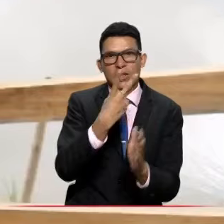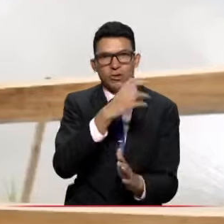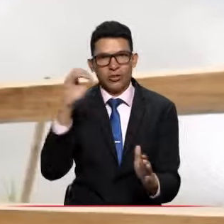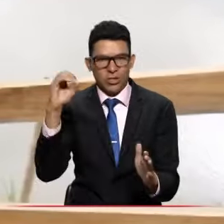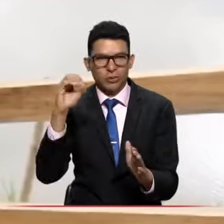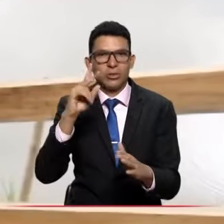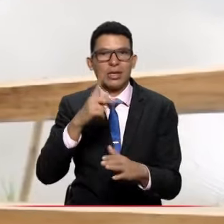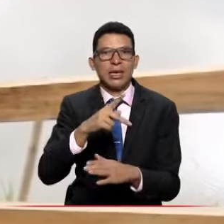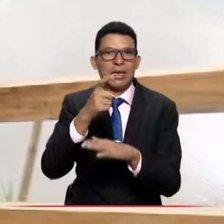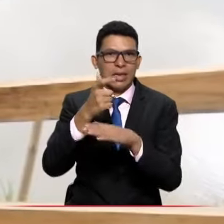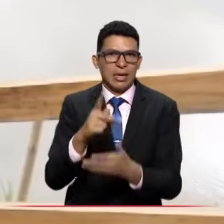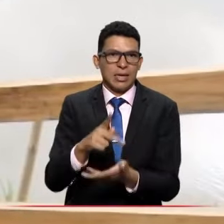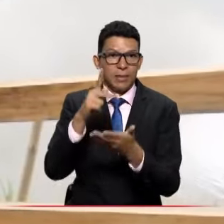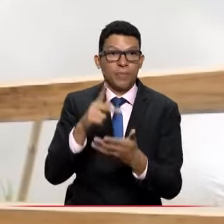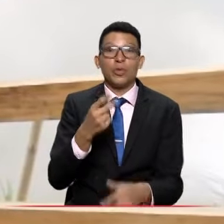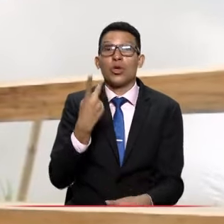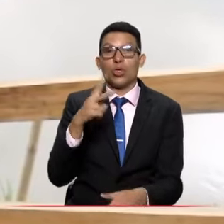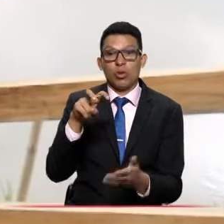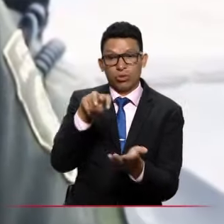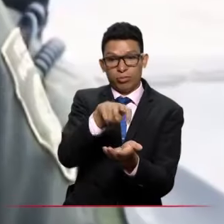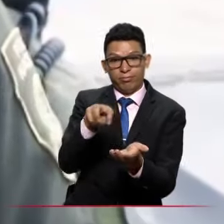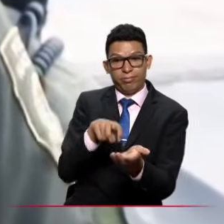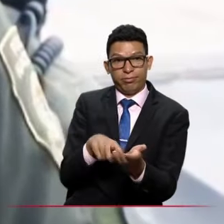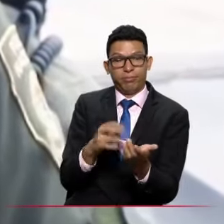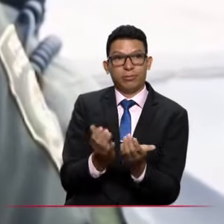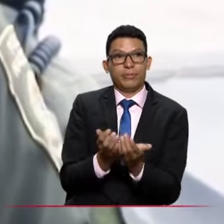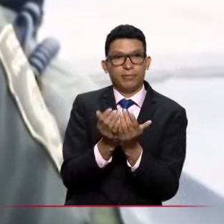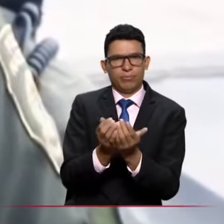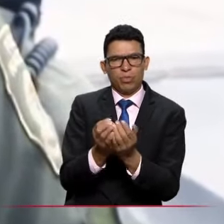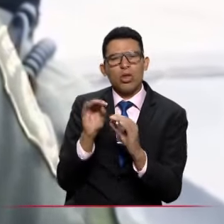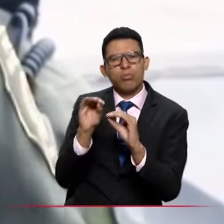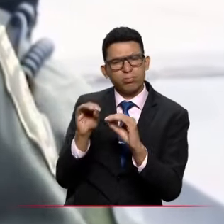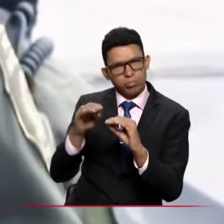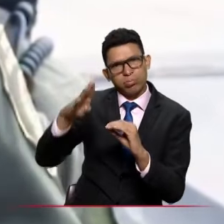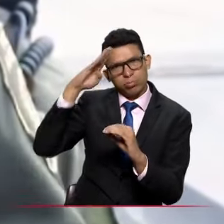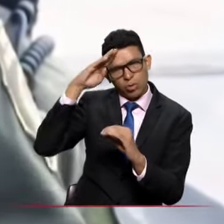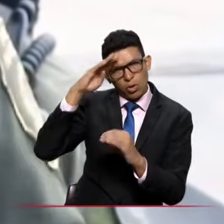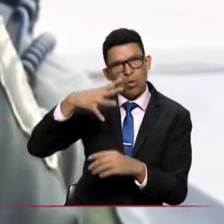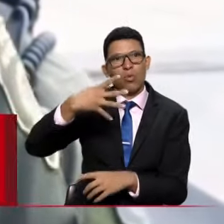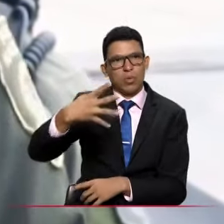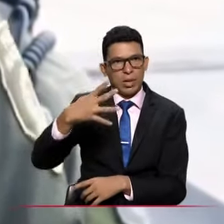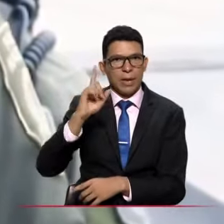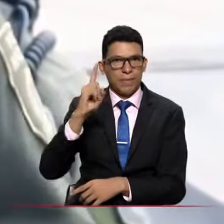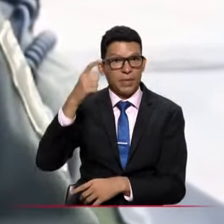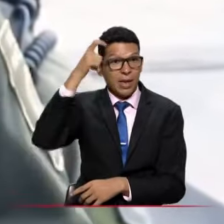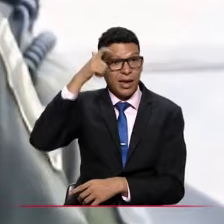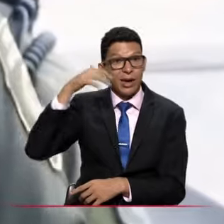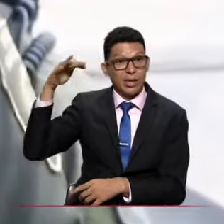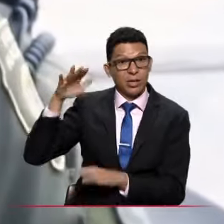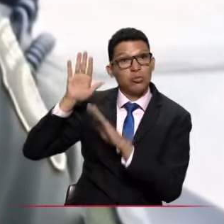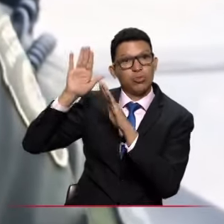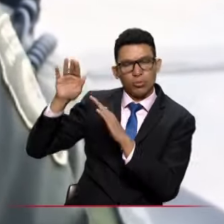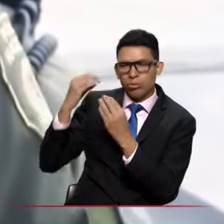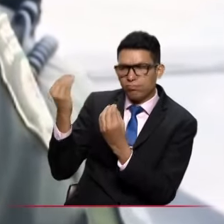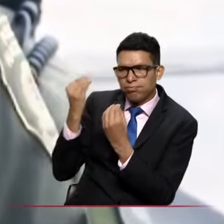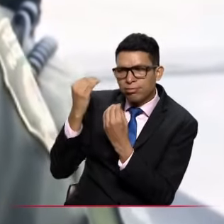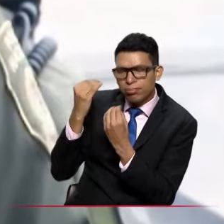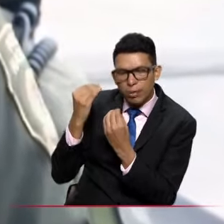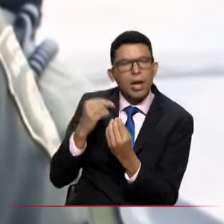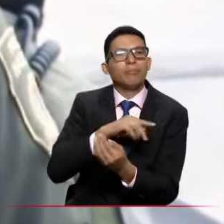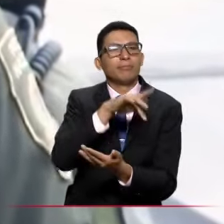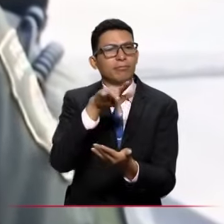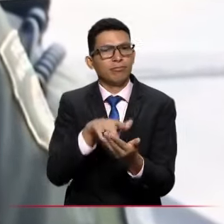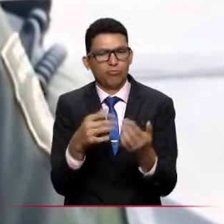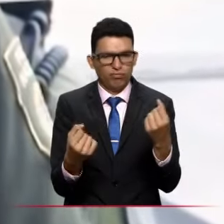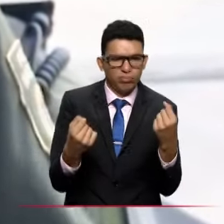12 pasajeros. Hemos capacitado cuatro policías con Cotecmar en Cartagena que tienen toda la capacidad para poder